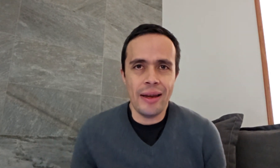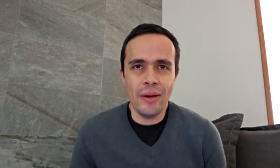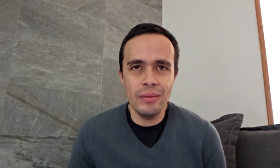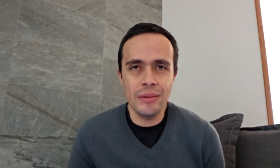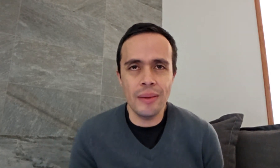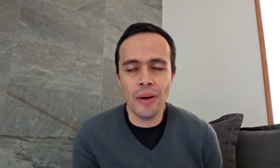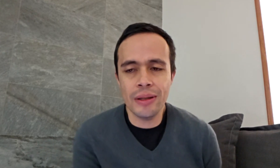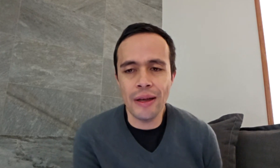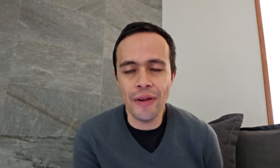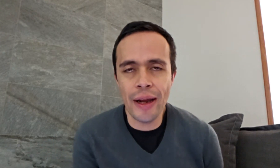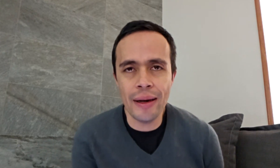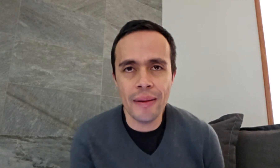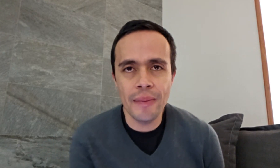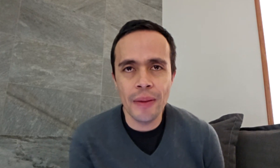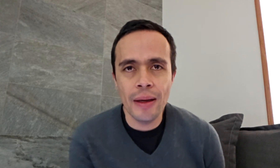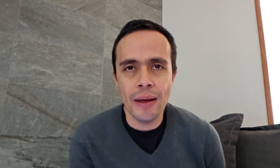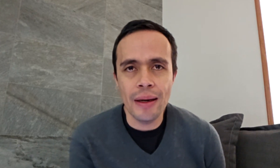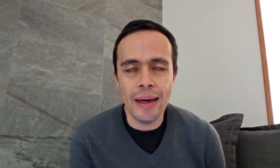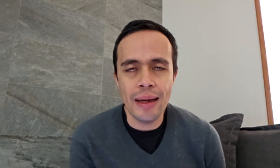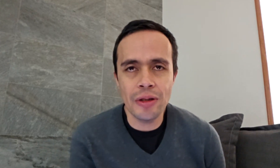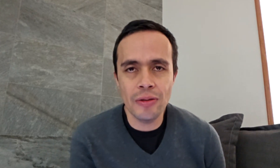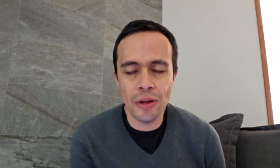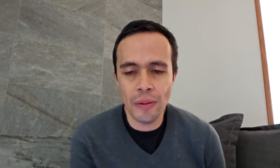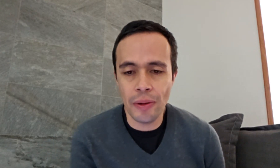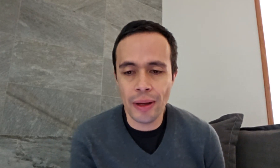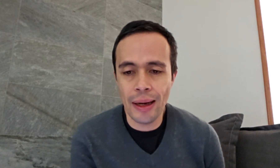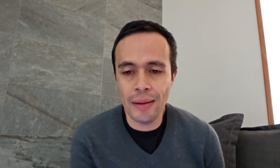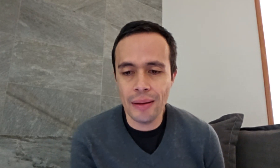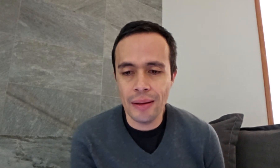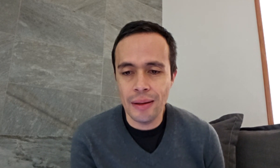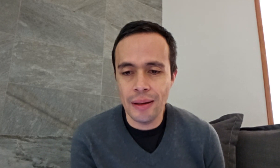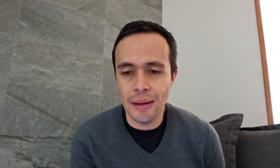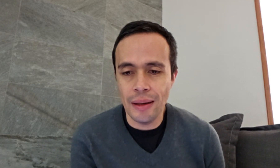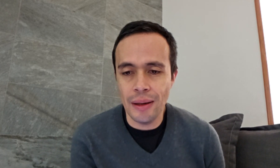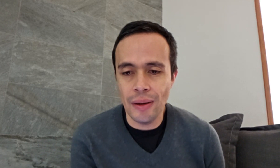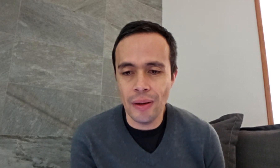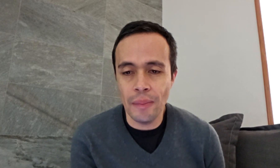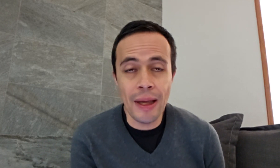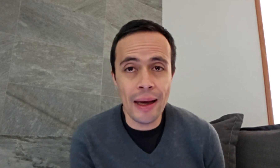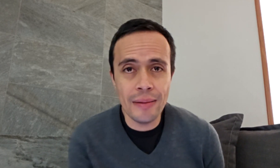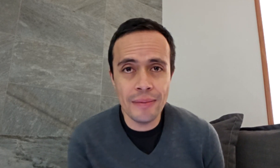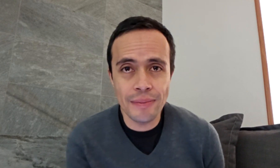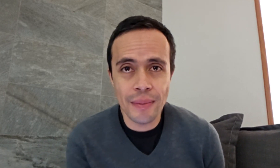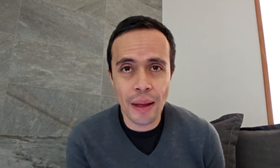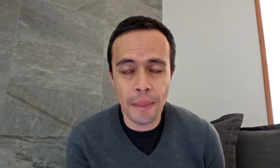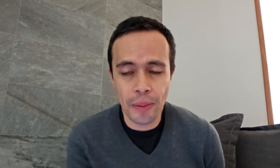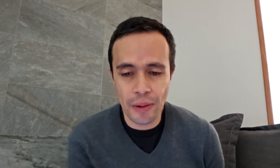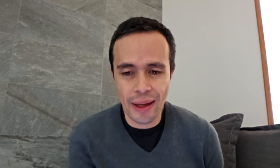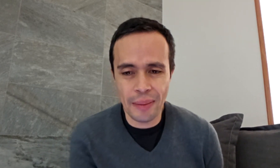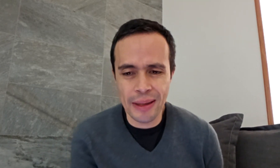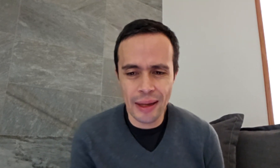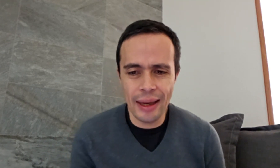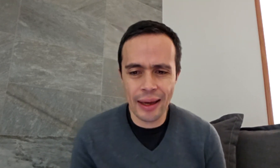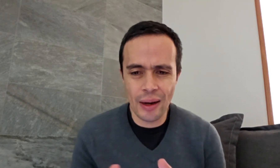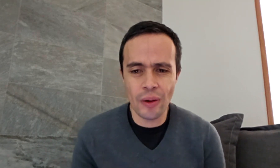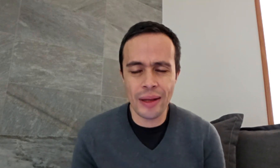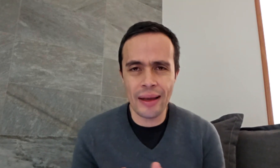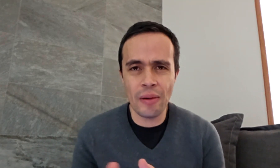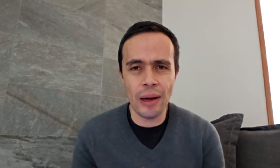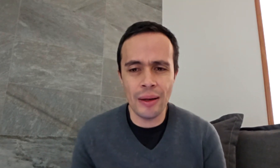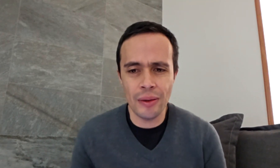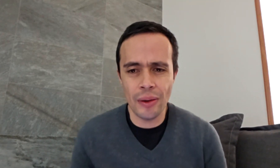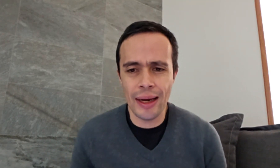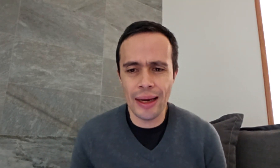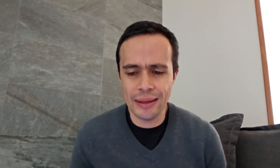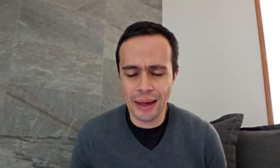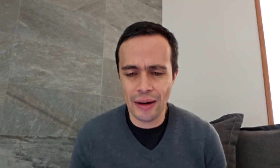ser serio, ni modo que se frene la elección solo porque él lo pida, porque además hay que recordar